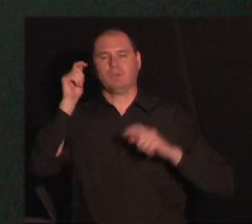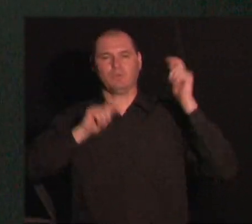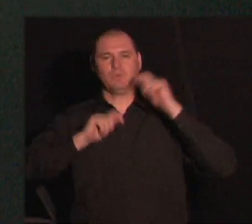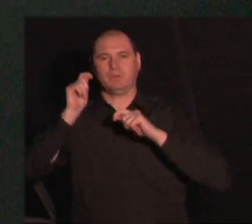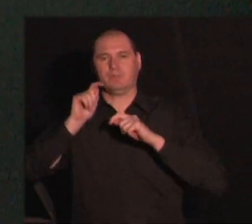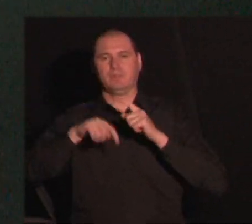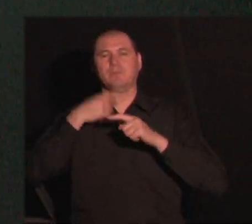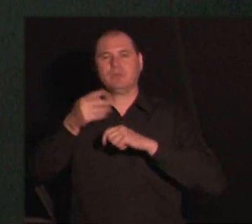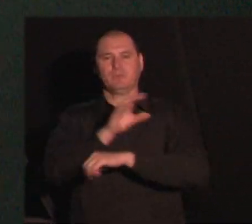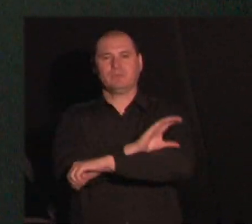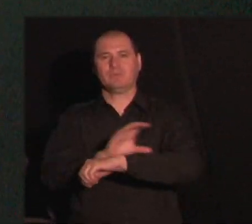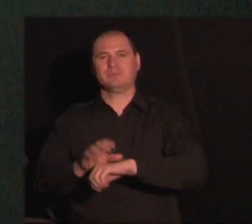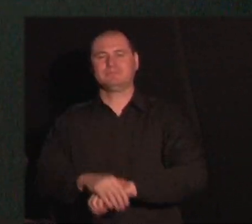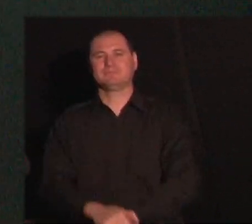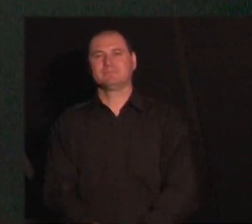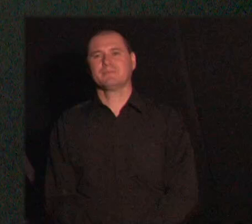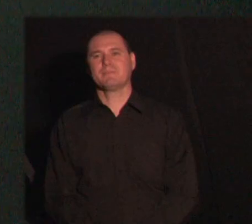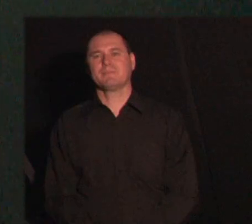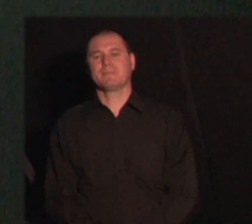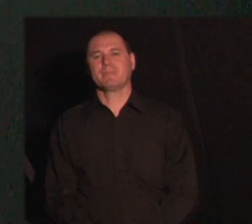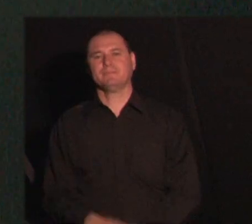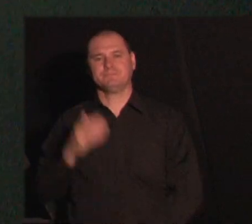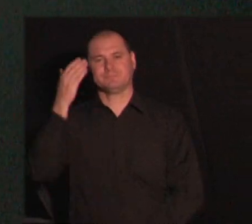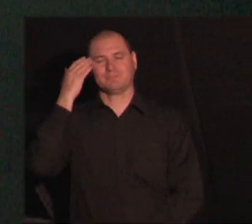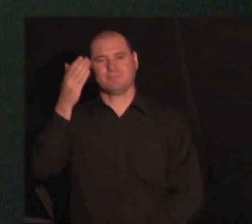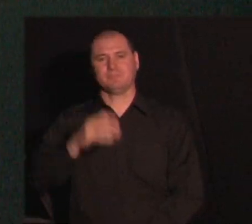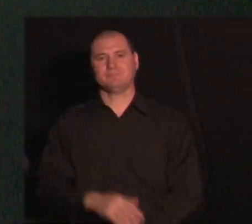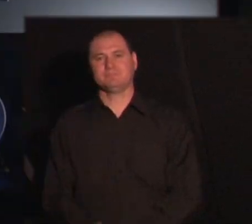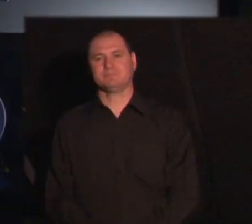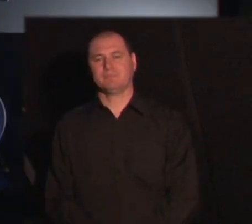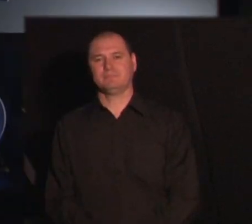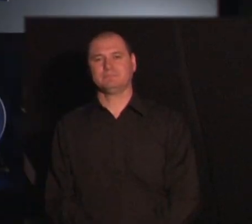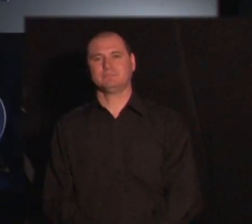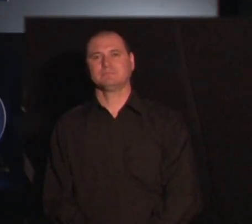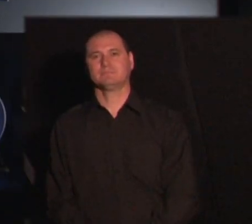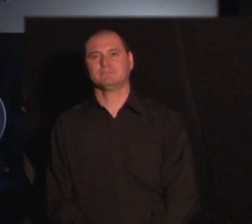lloradita y a seguir. ¿Verdad que sí? Muchas gracias, Tishamesh.